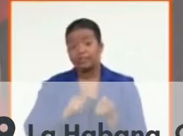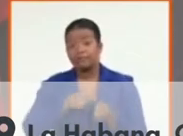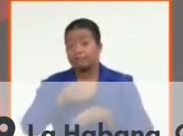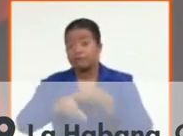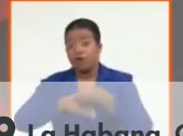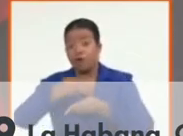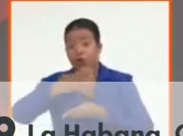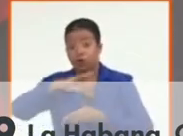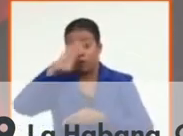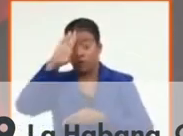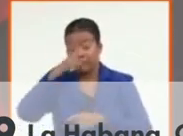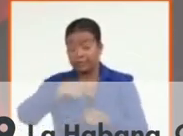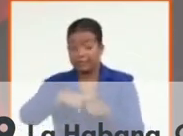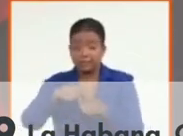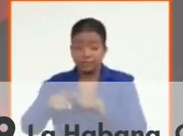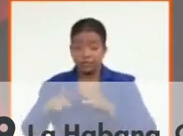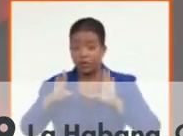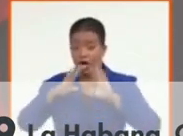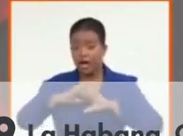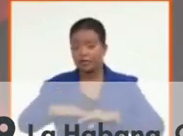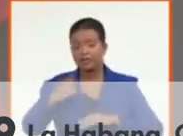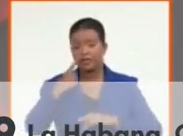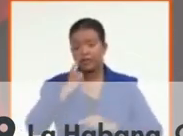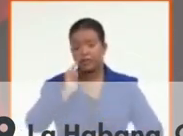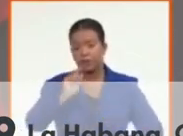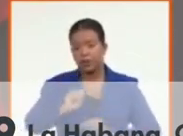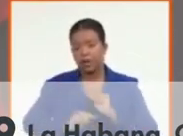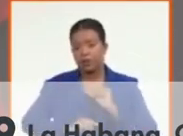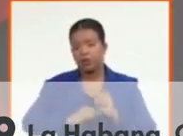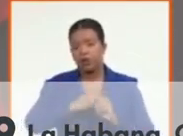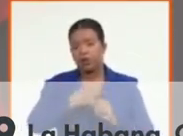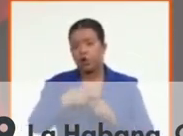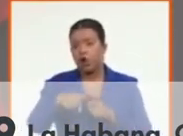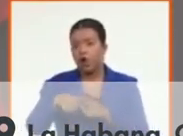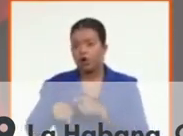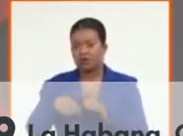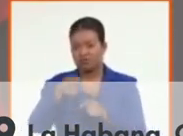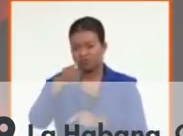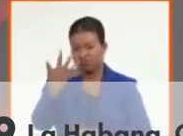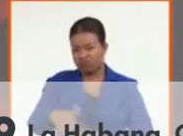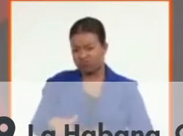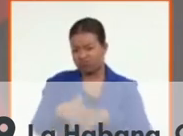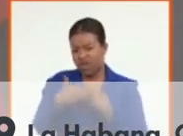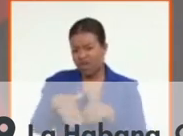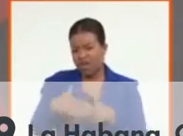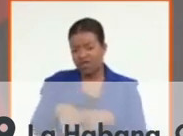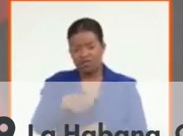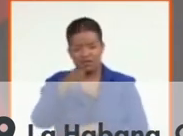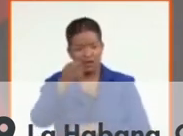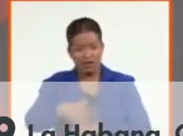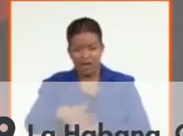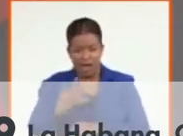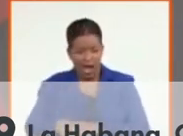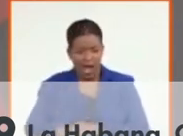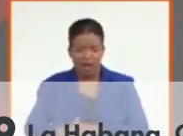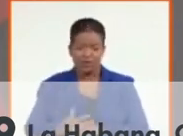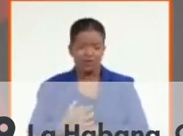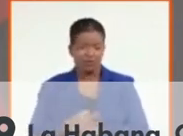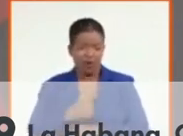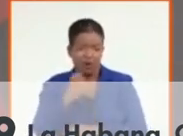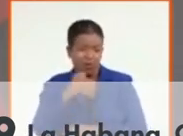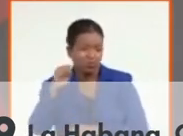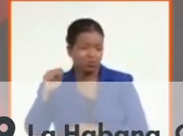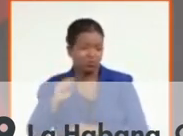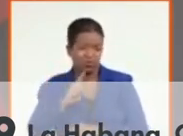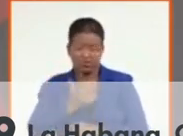entonces ha habido un proceso de especulativo con el tema de los precios de precios abusivos una